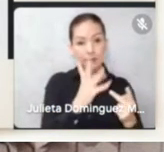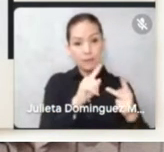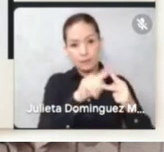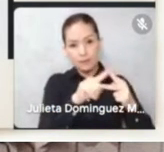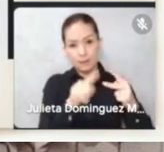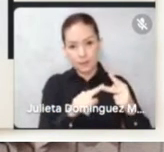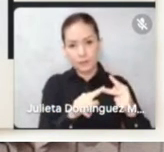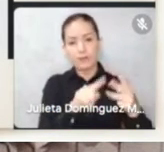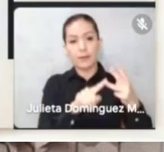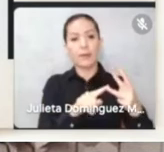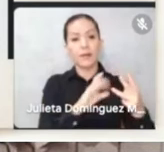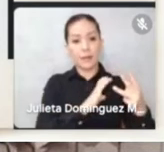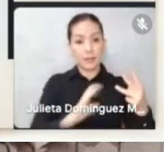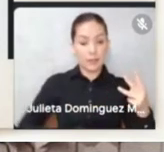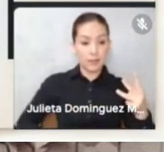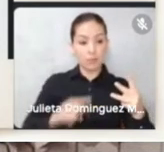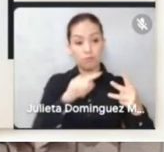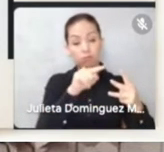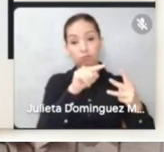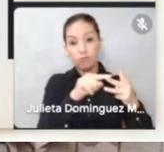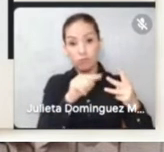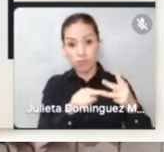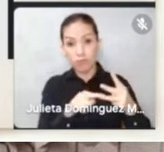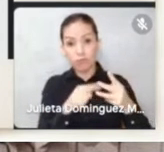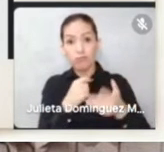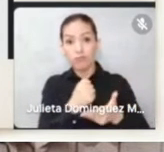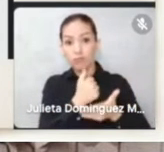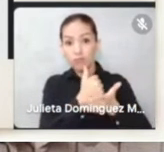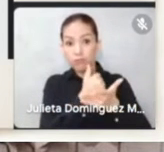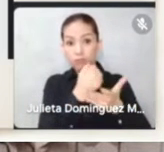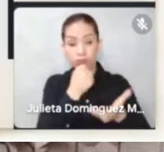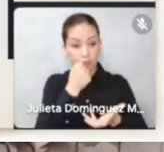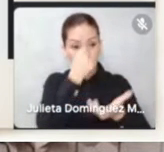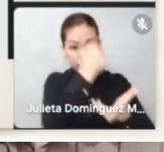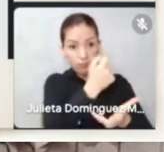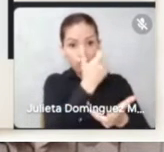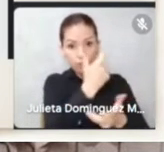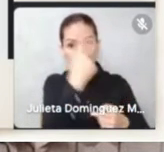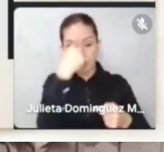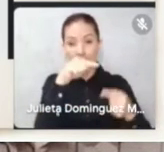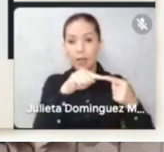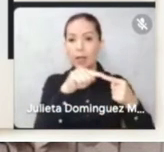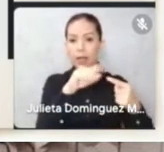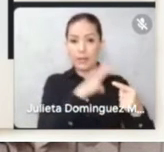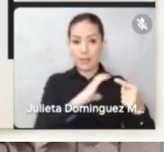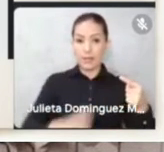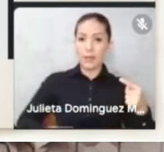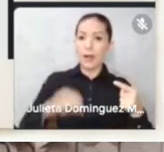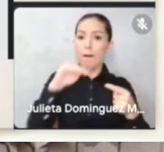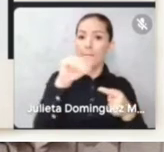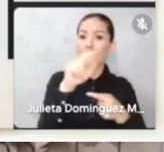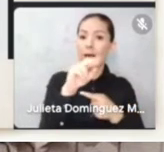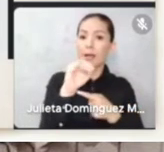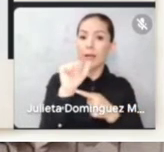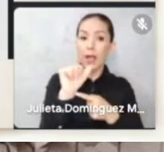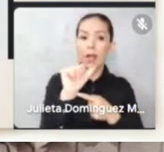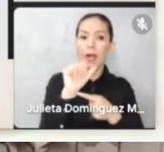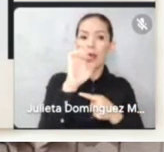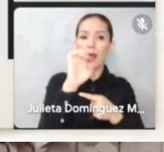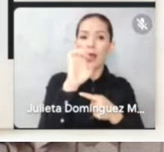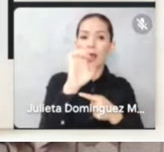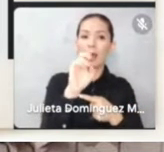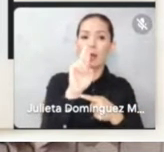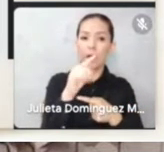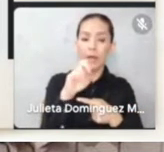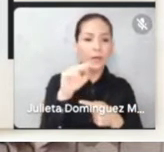realizaron aportación económica alguna a la campaña a la gubernatura de María Eugenia Campos Galván. Por su parte, Morena